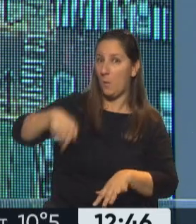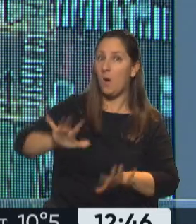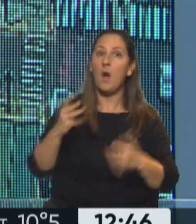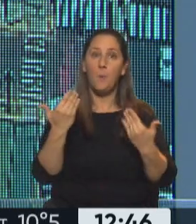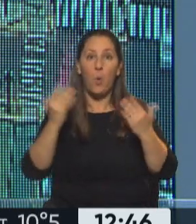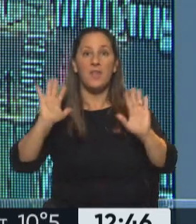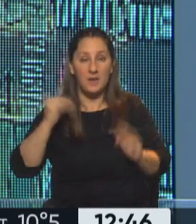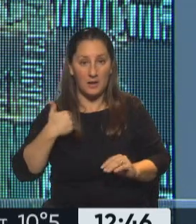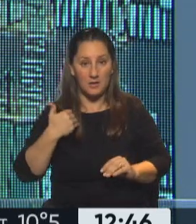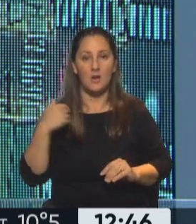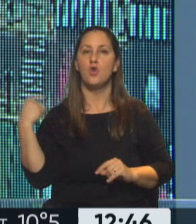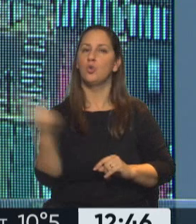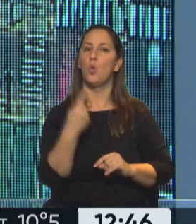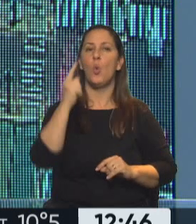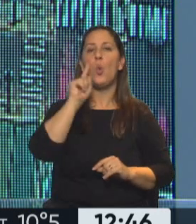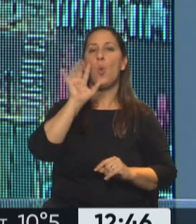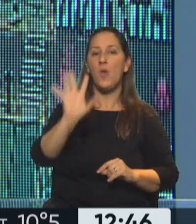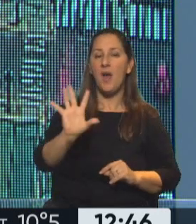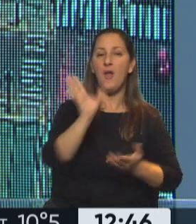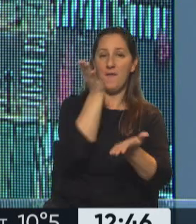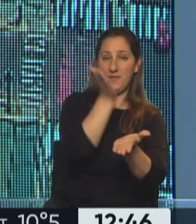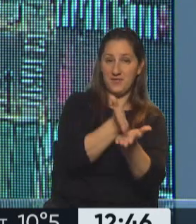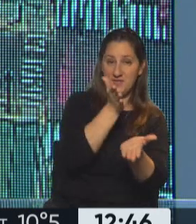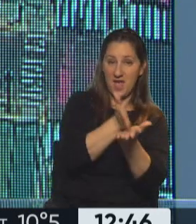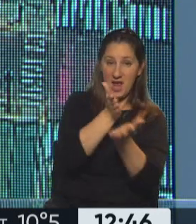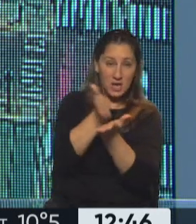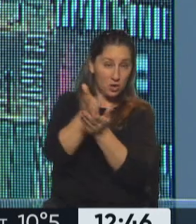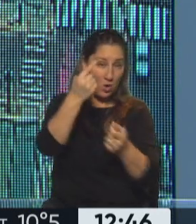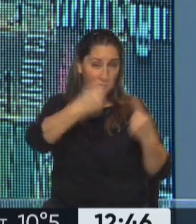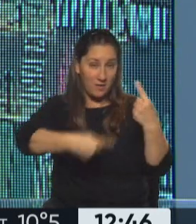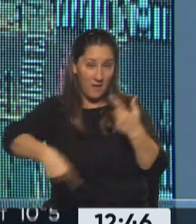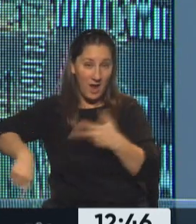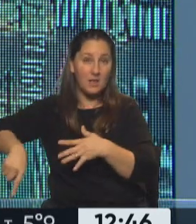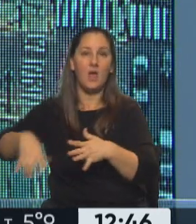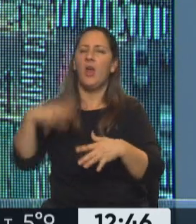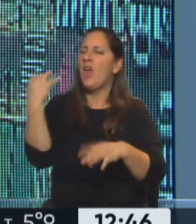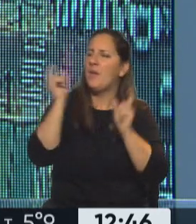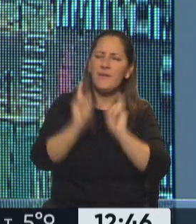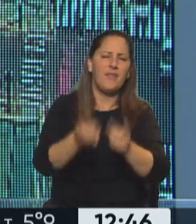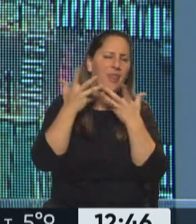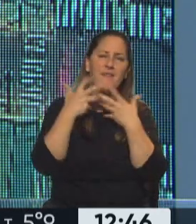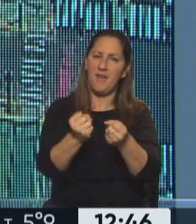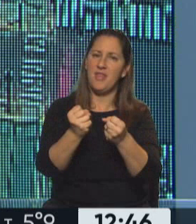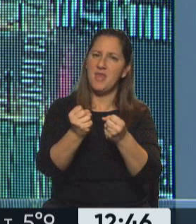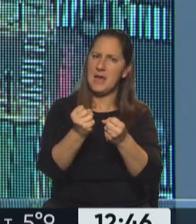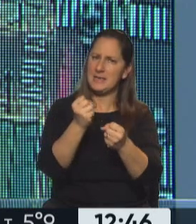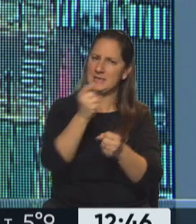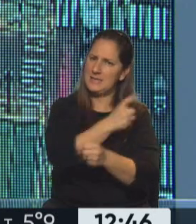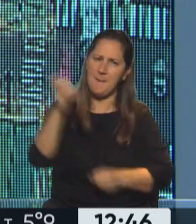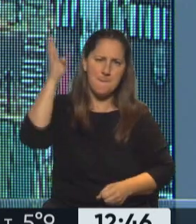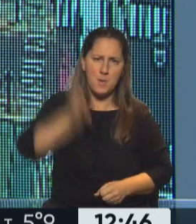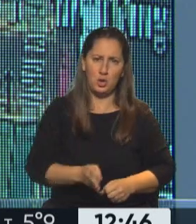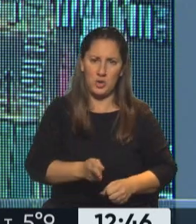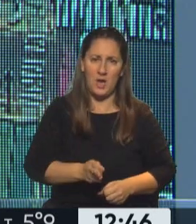tener cuidado, yo siempre lo digo. Vienen los derechos que se adquirieron, hay que defenderlos a morir, porque si